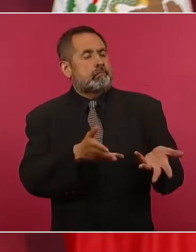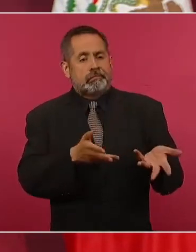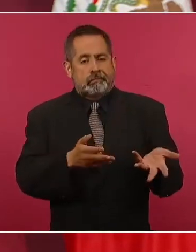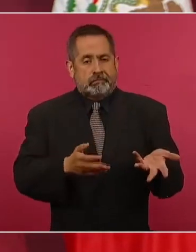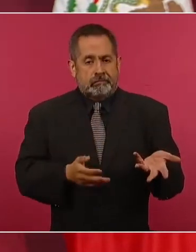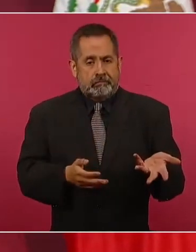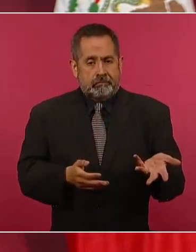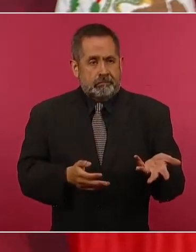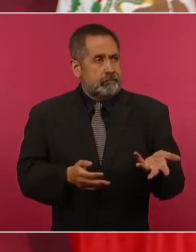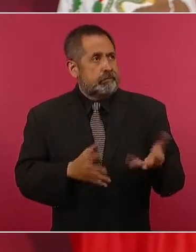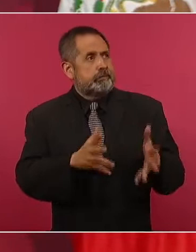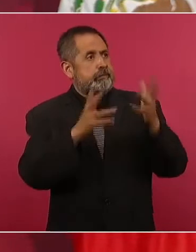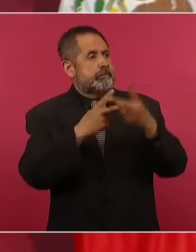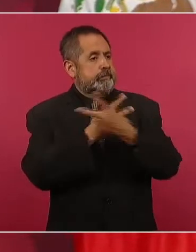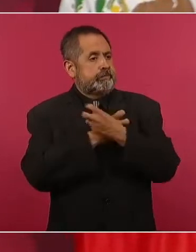la obra,